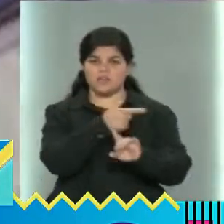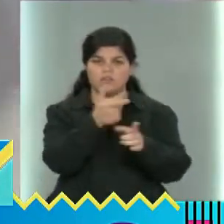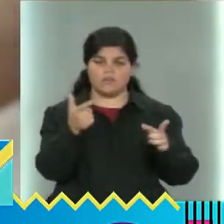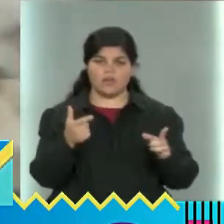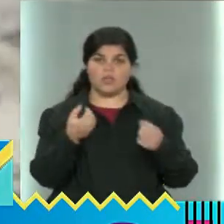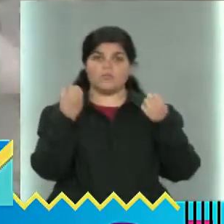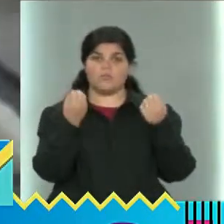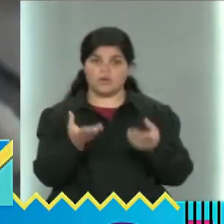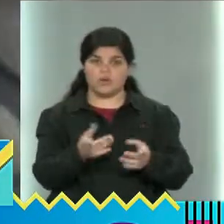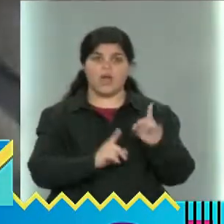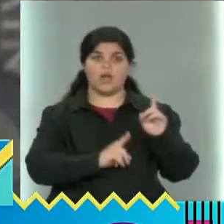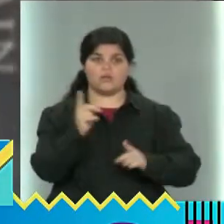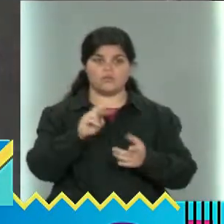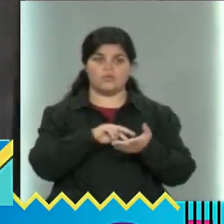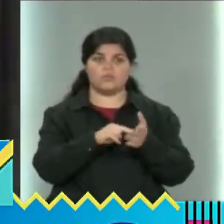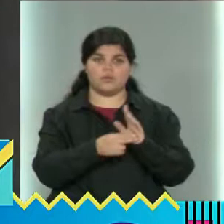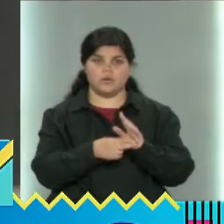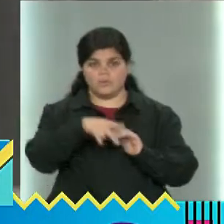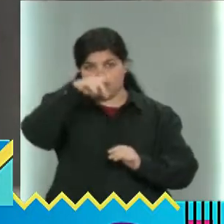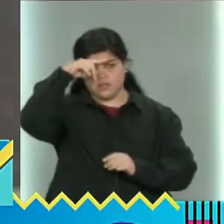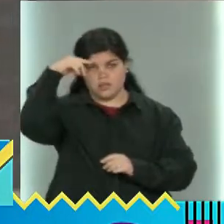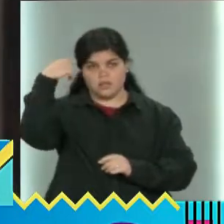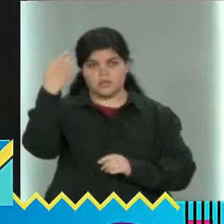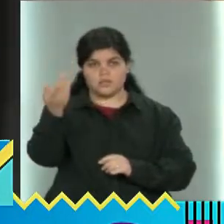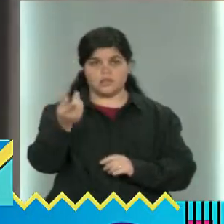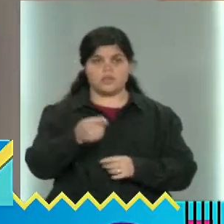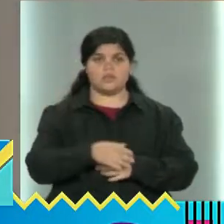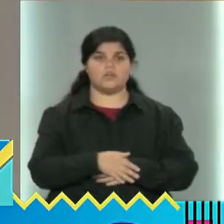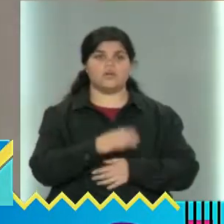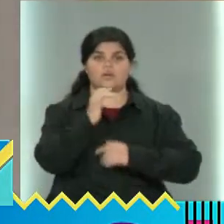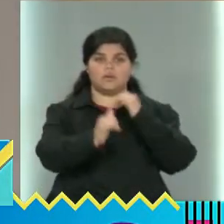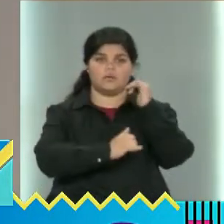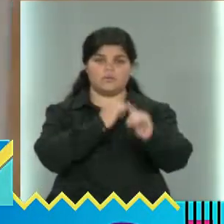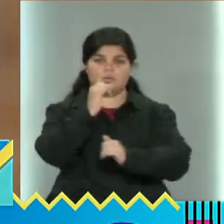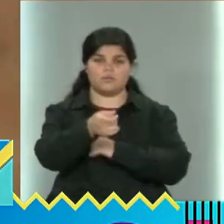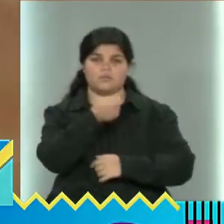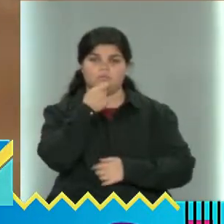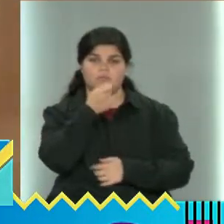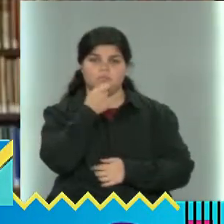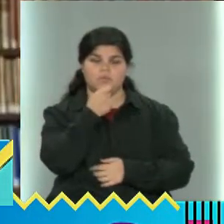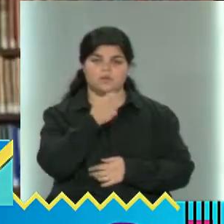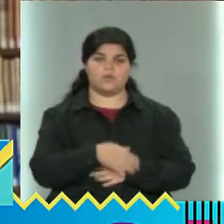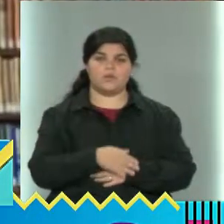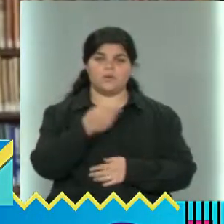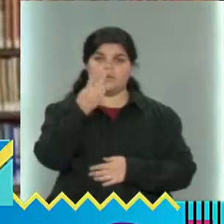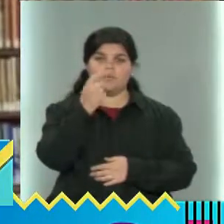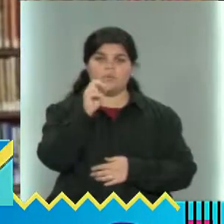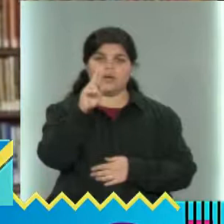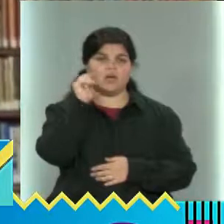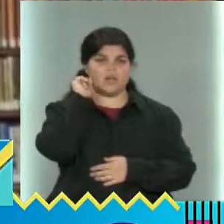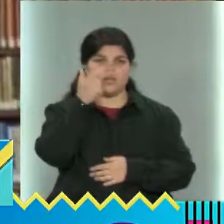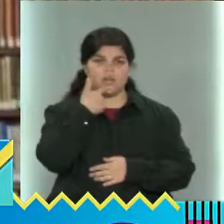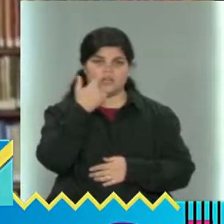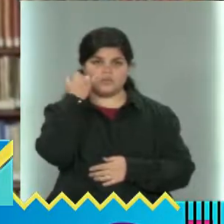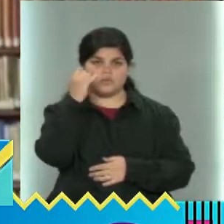alguna problemática internacional, se había pronunciado, por ejemplo, Vargas Llosa, ¿sí? Y se toma como Vargas Llosa hoy